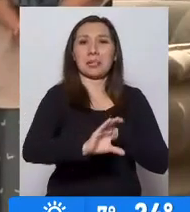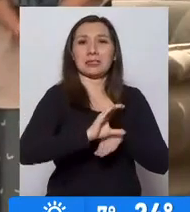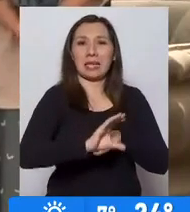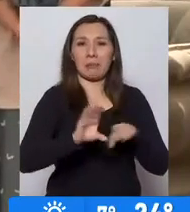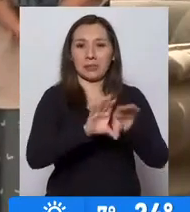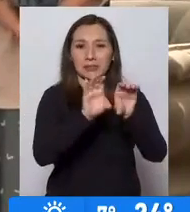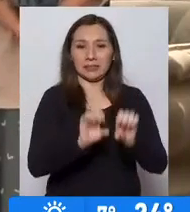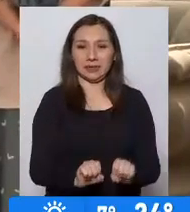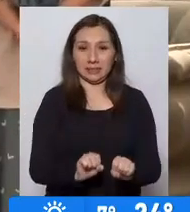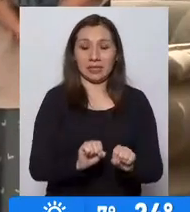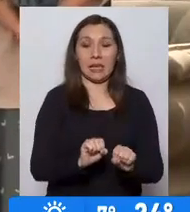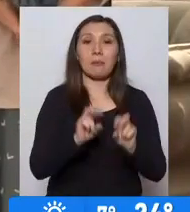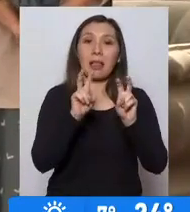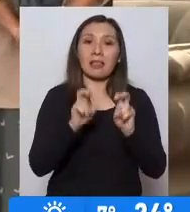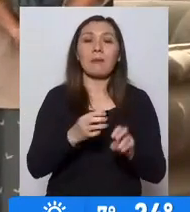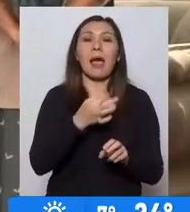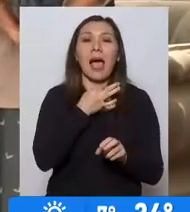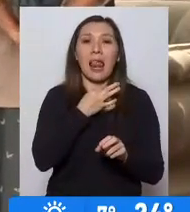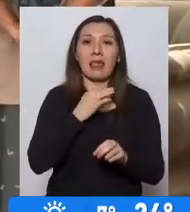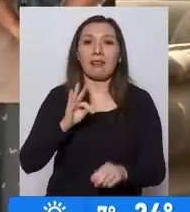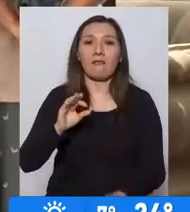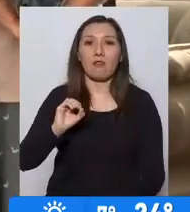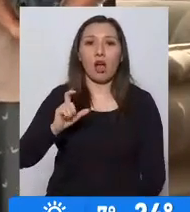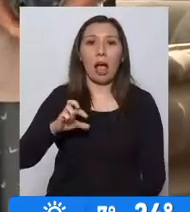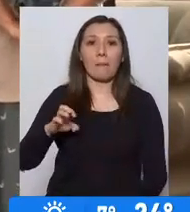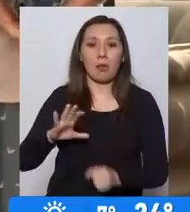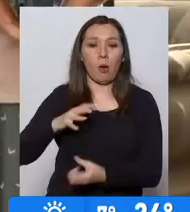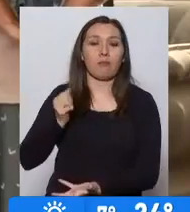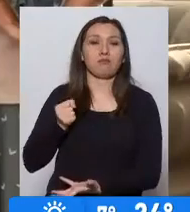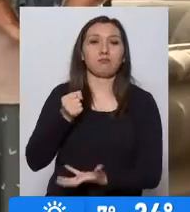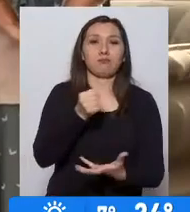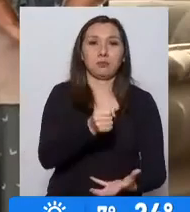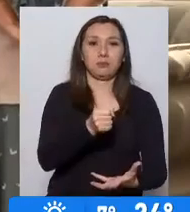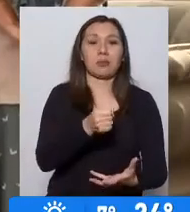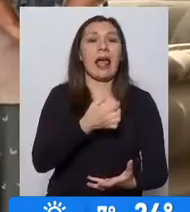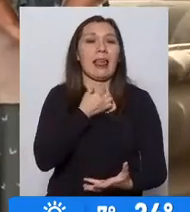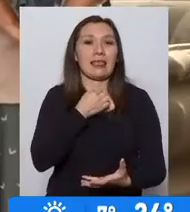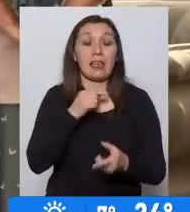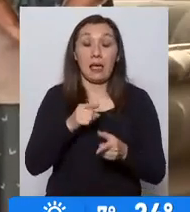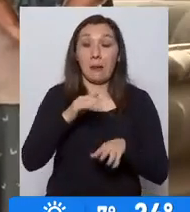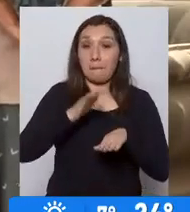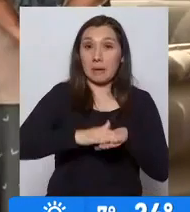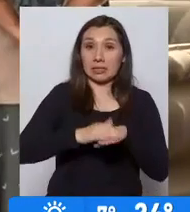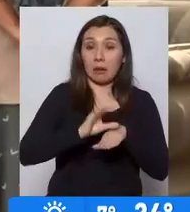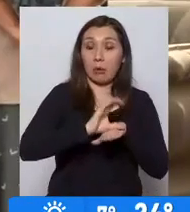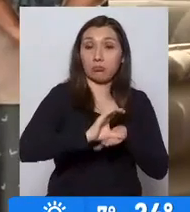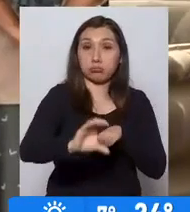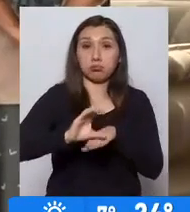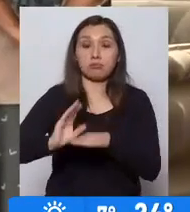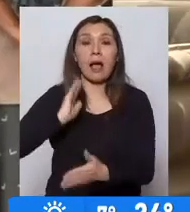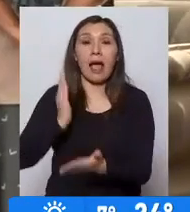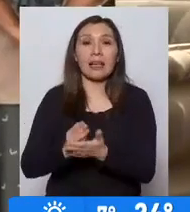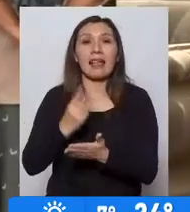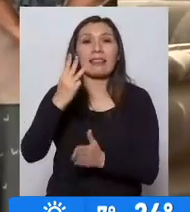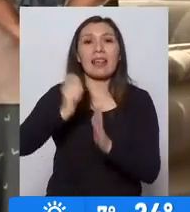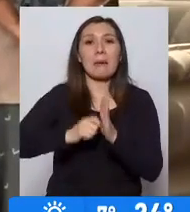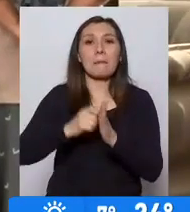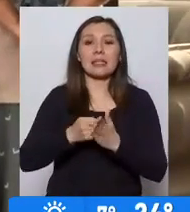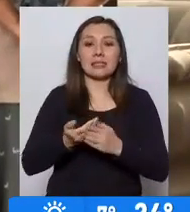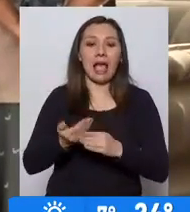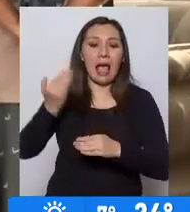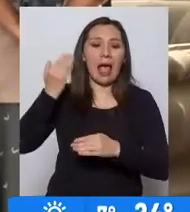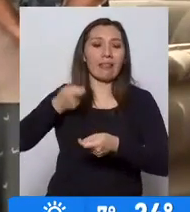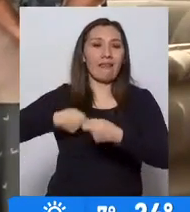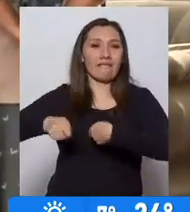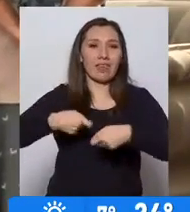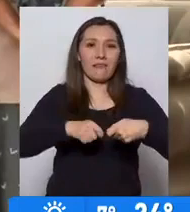el sistema en base a las garantías del FOGAPE. Los préstamos van a ser hasta 3 meses de venta